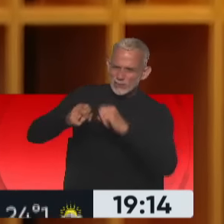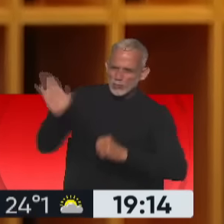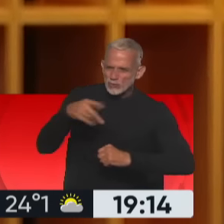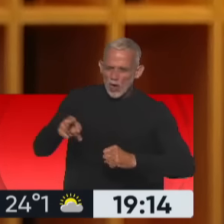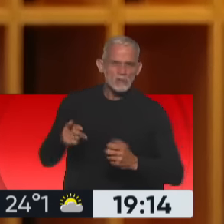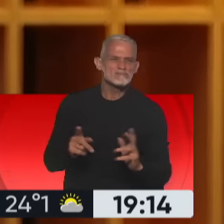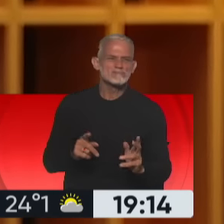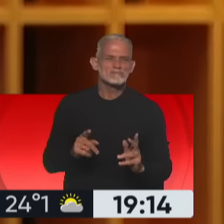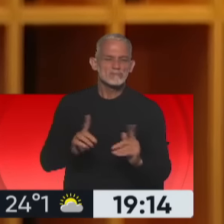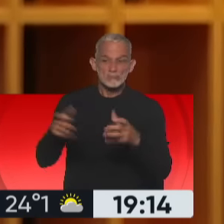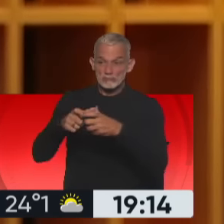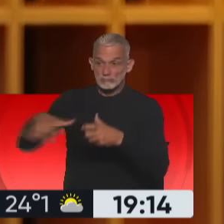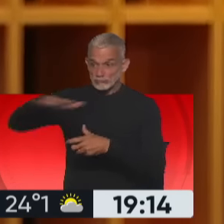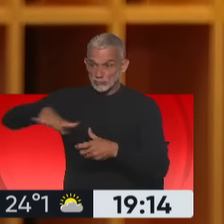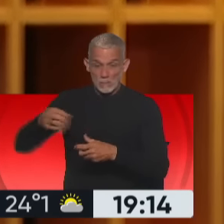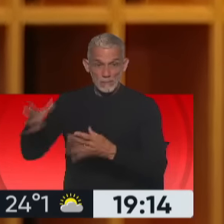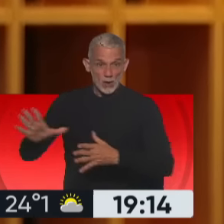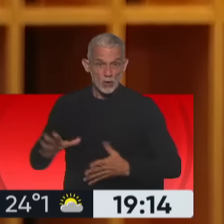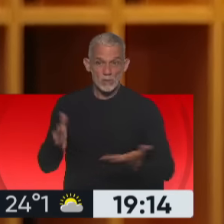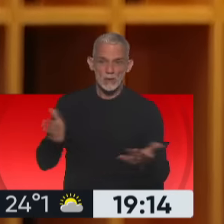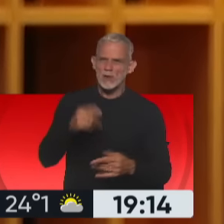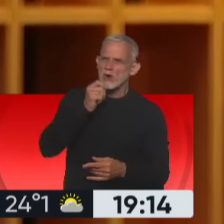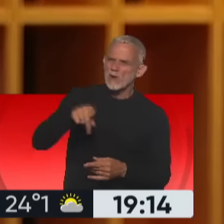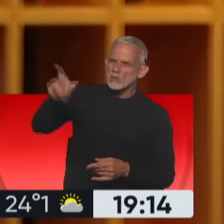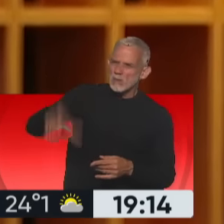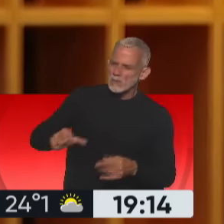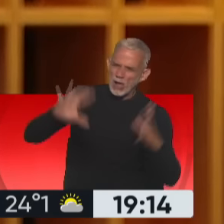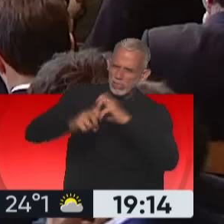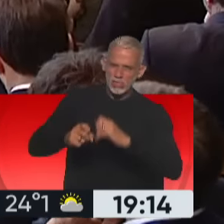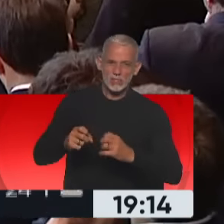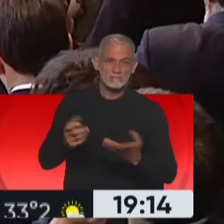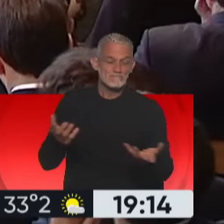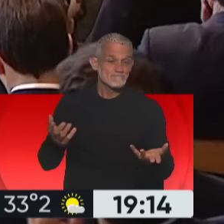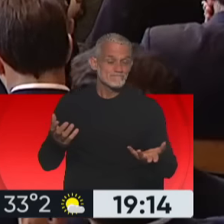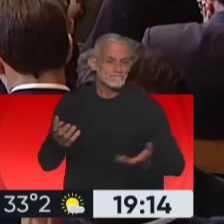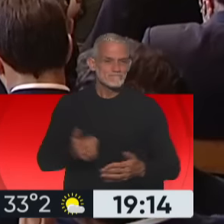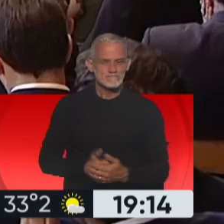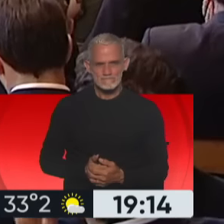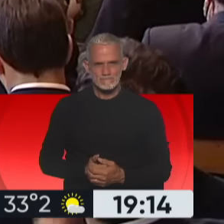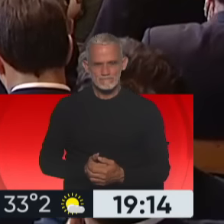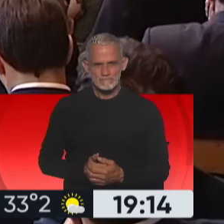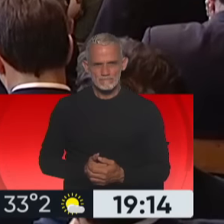todo, digamos, porque no le gusta al otro. Por lo tanto,